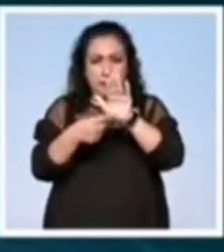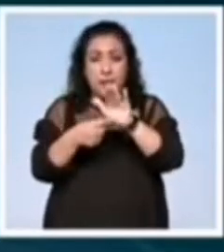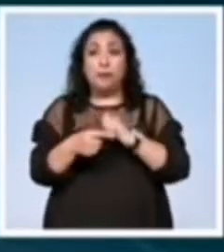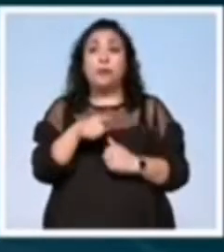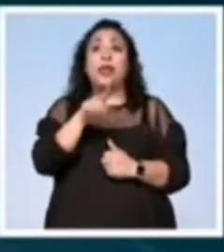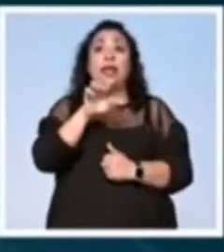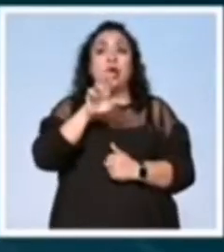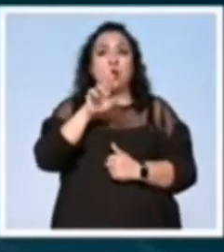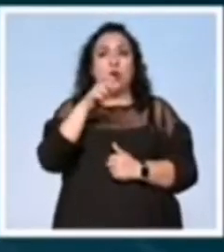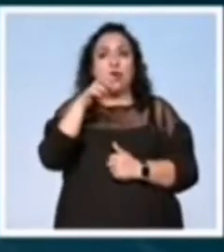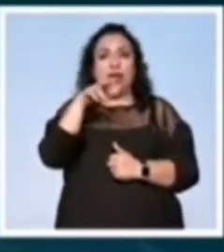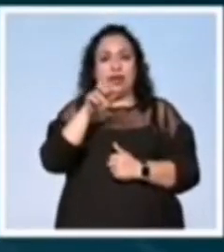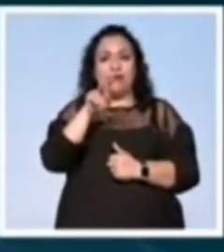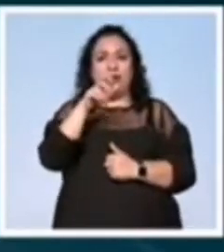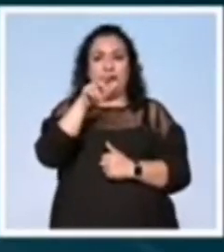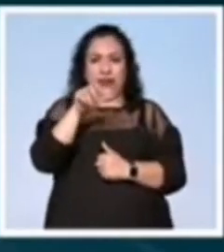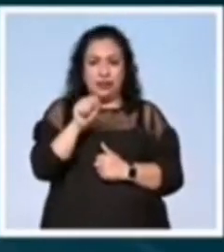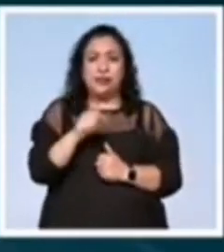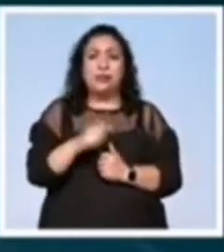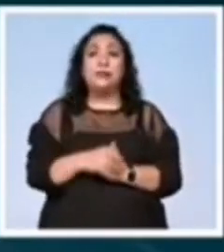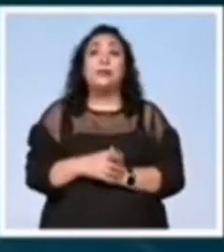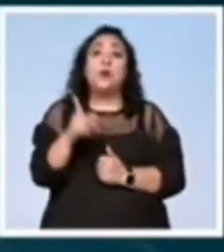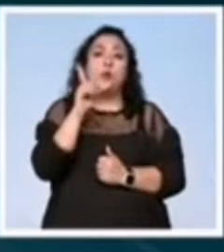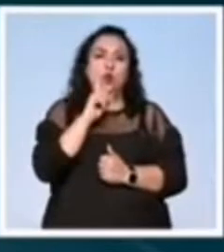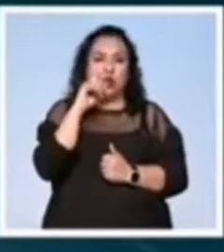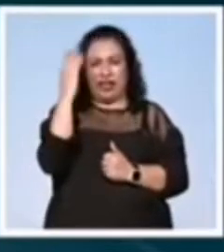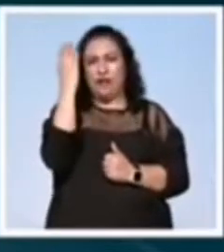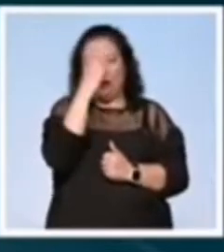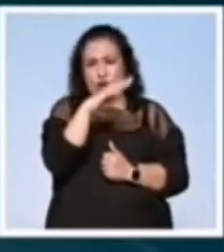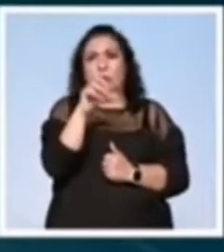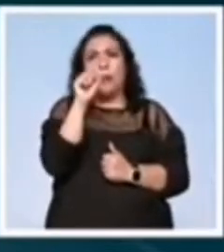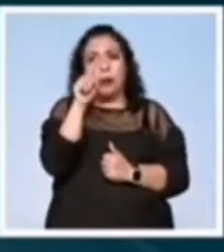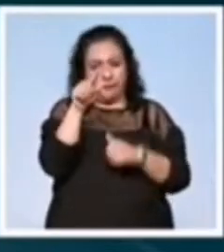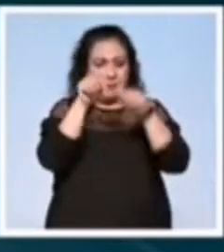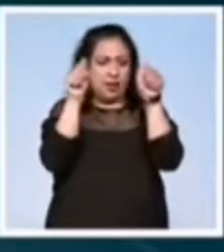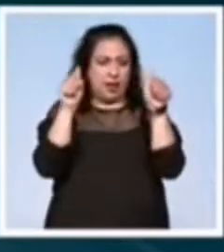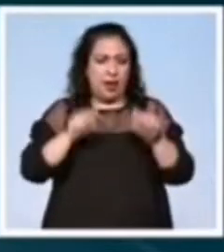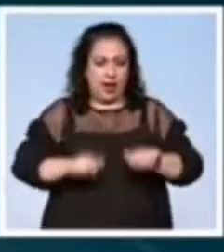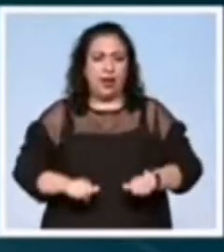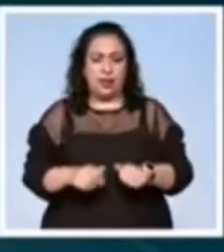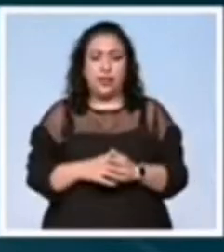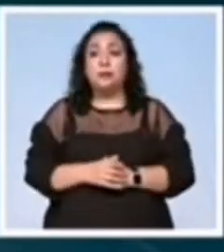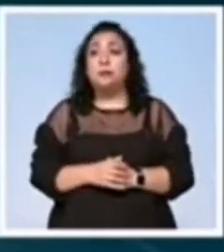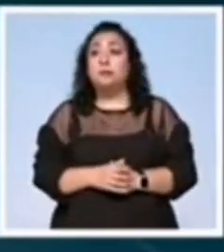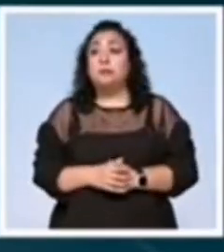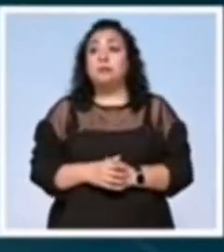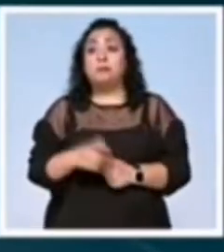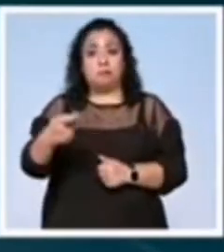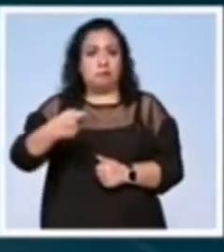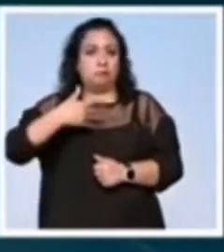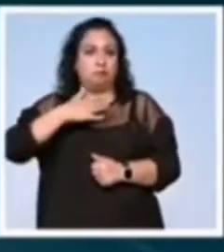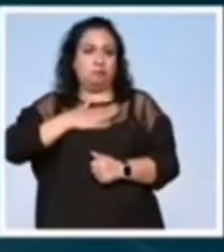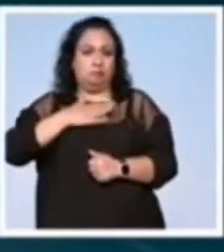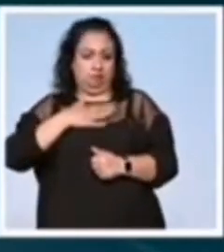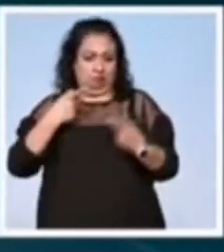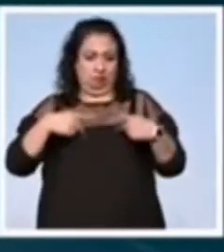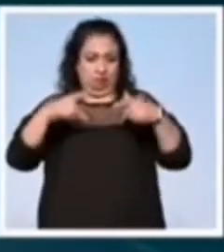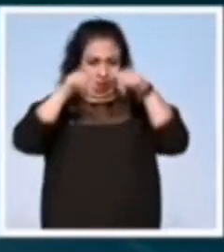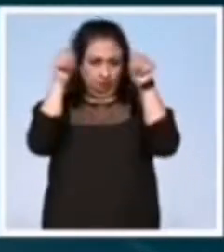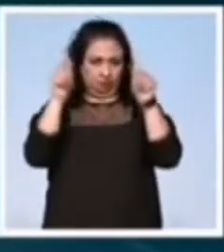Eugenia Vargas Pereira es una fotógrafa que también es artista y que se nombra a sí misma